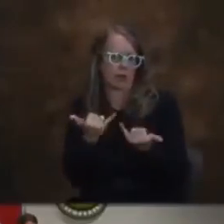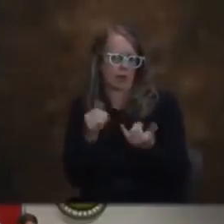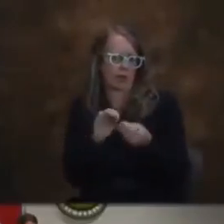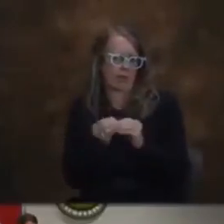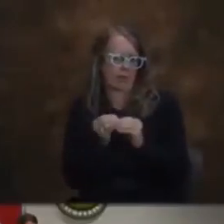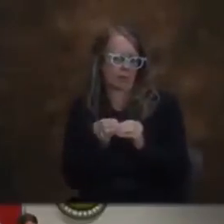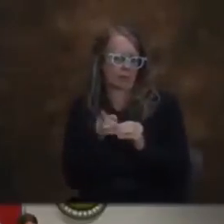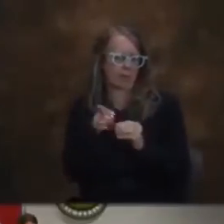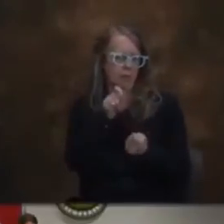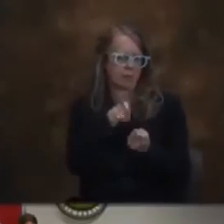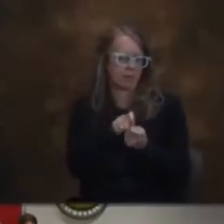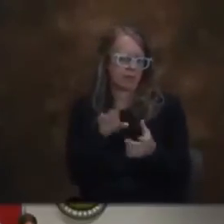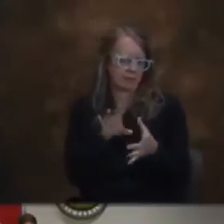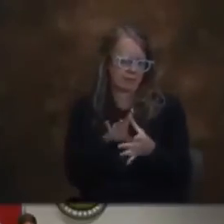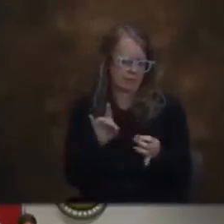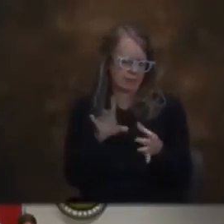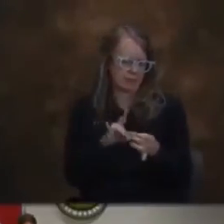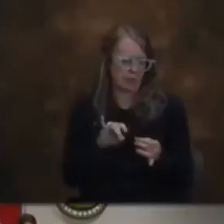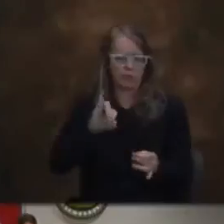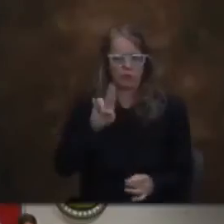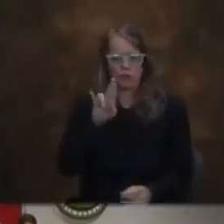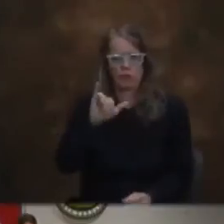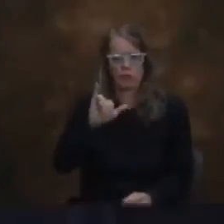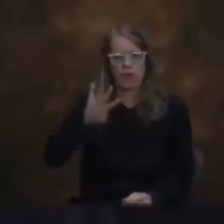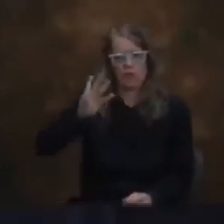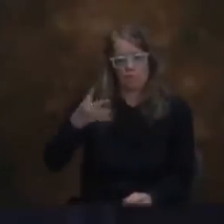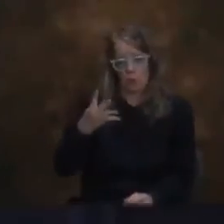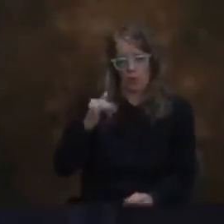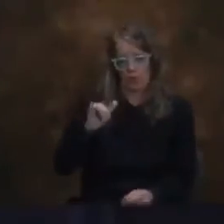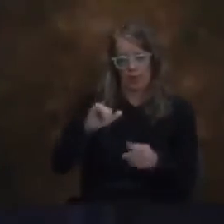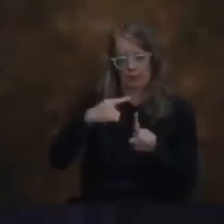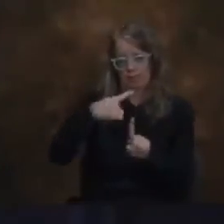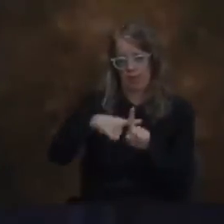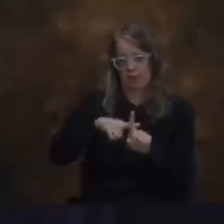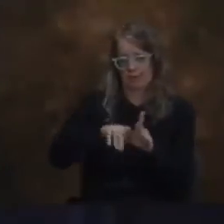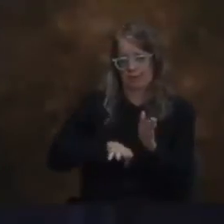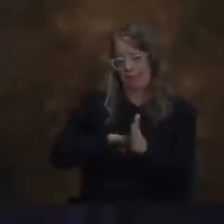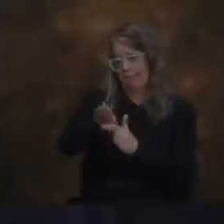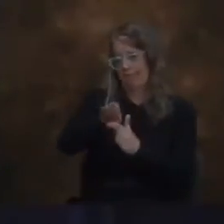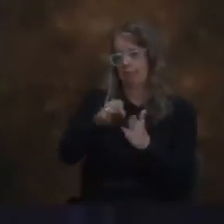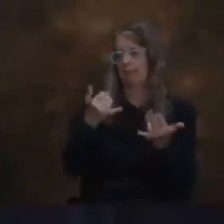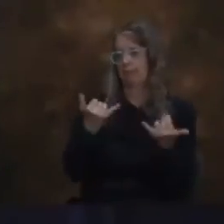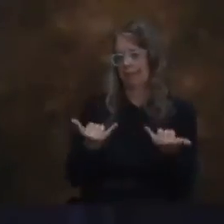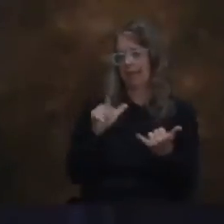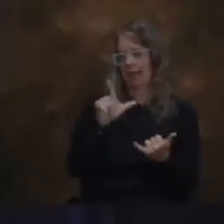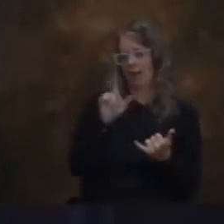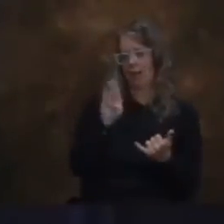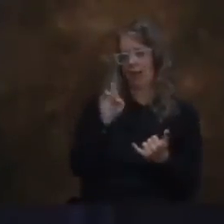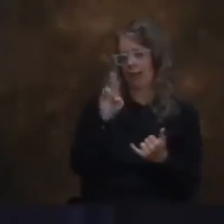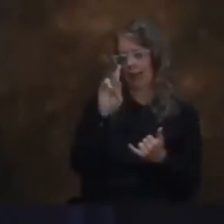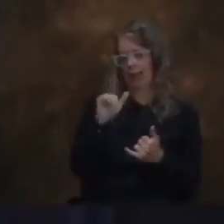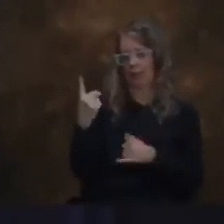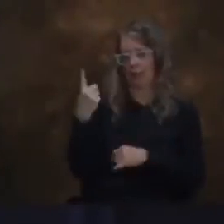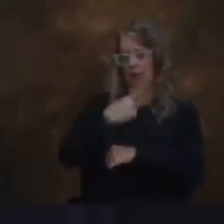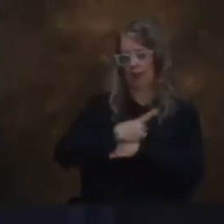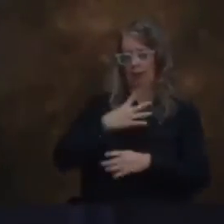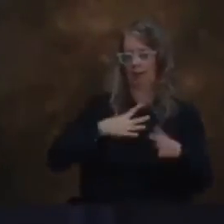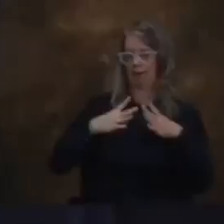específicamente ahora que estamos regresando después del día del libro sabemos que muchas